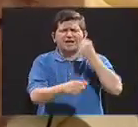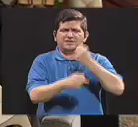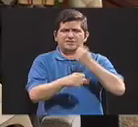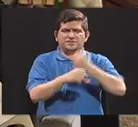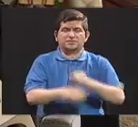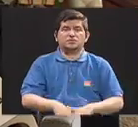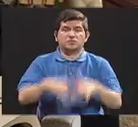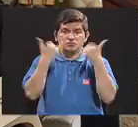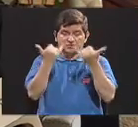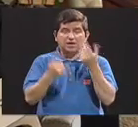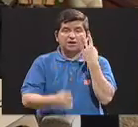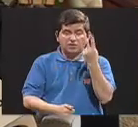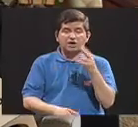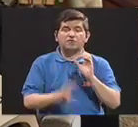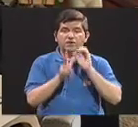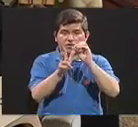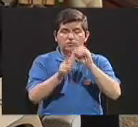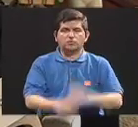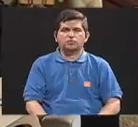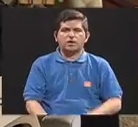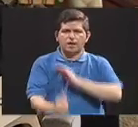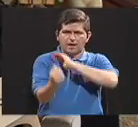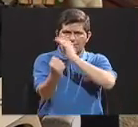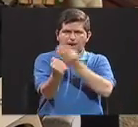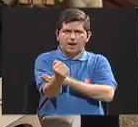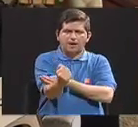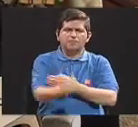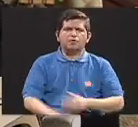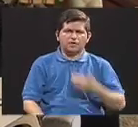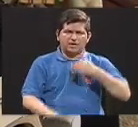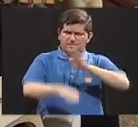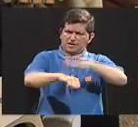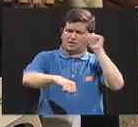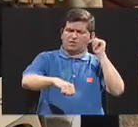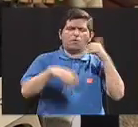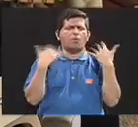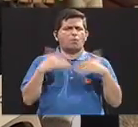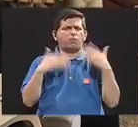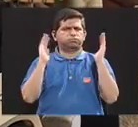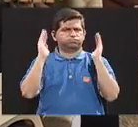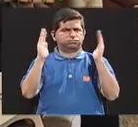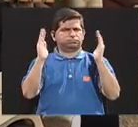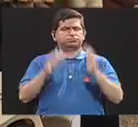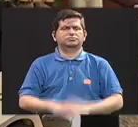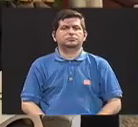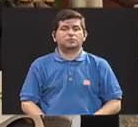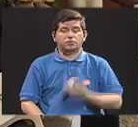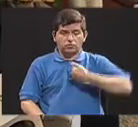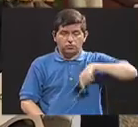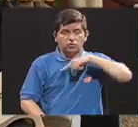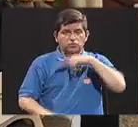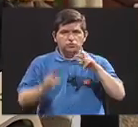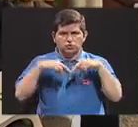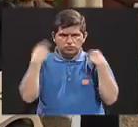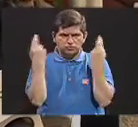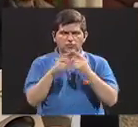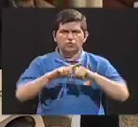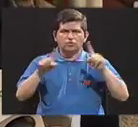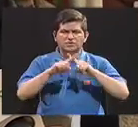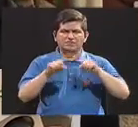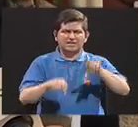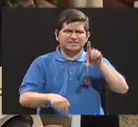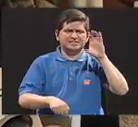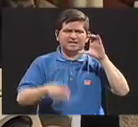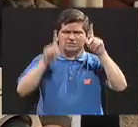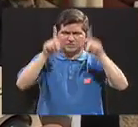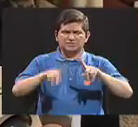trabajar ahora lo vamos a ver en octubre el poder de convocatoria es muy grande verdad Ahora vamos a reunir varios